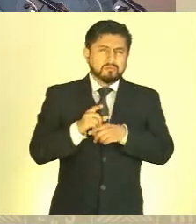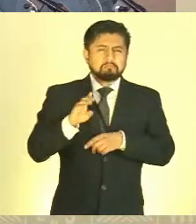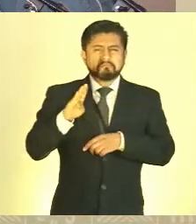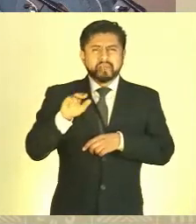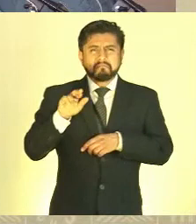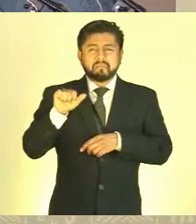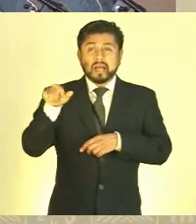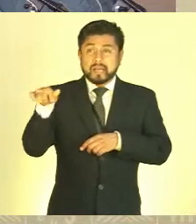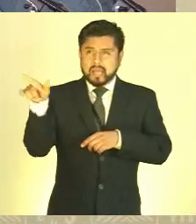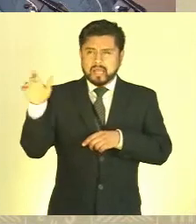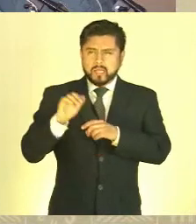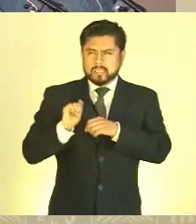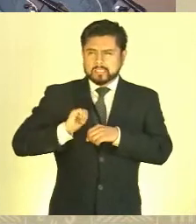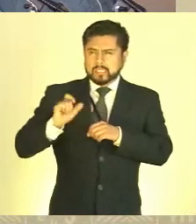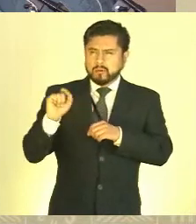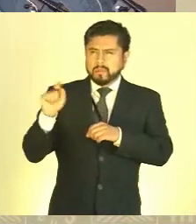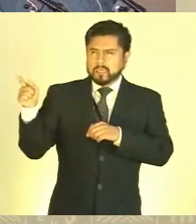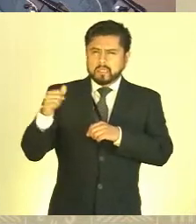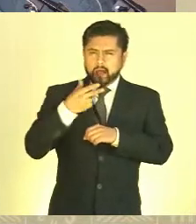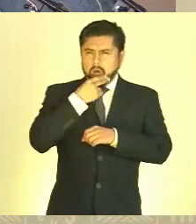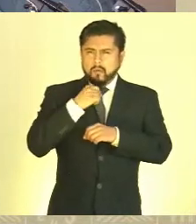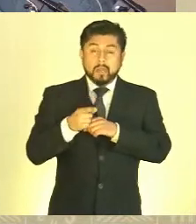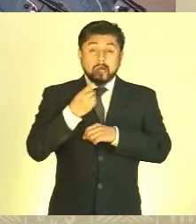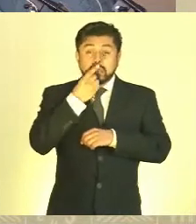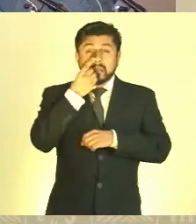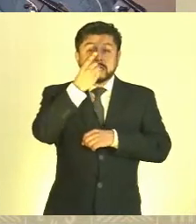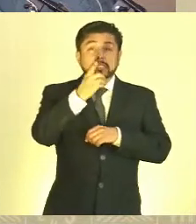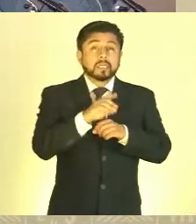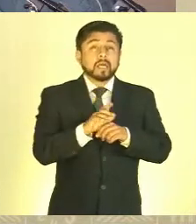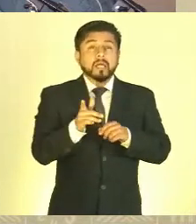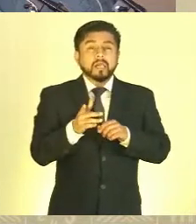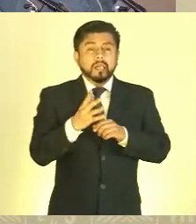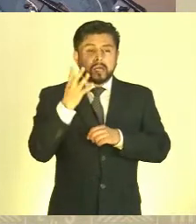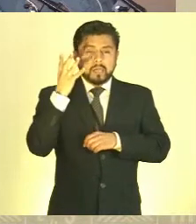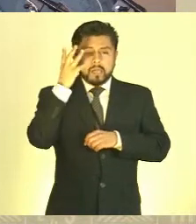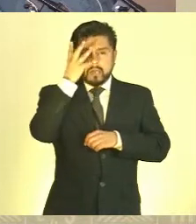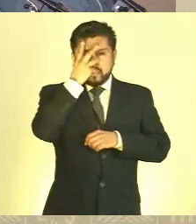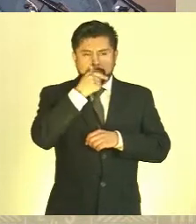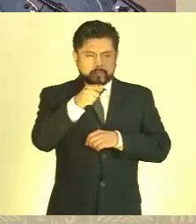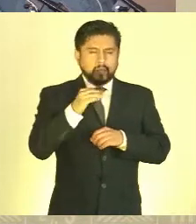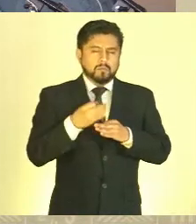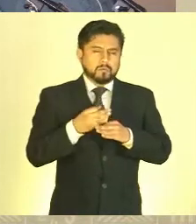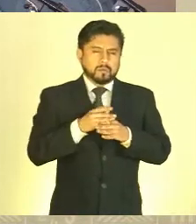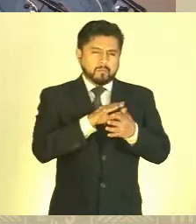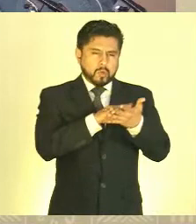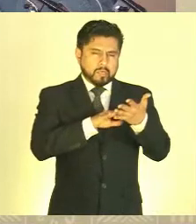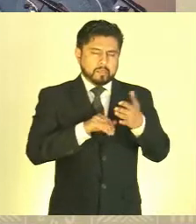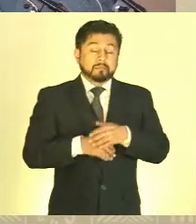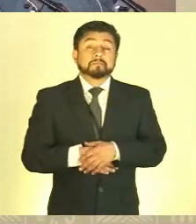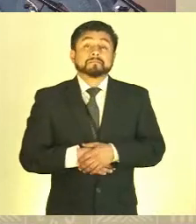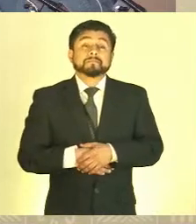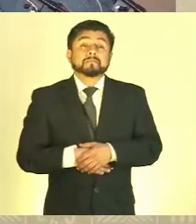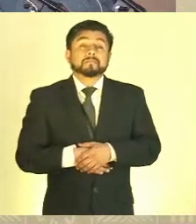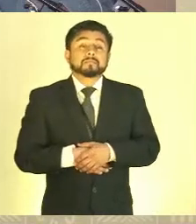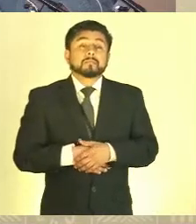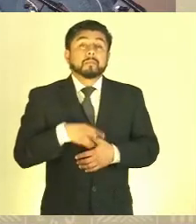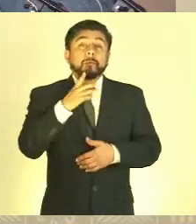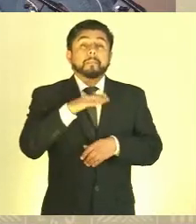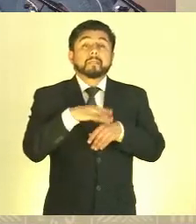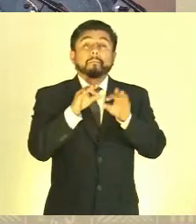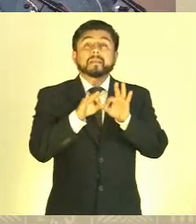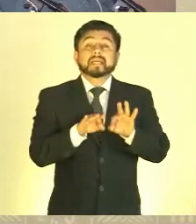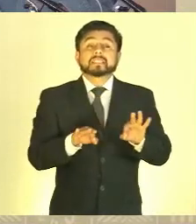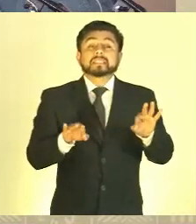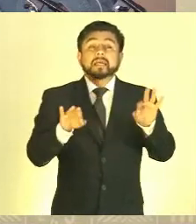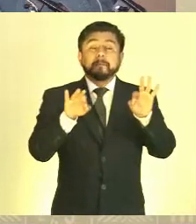gran físico del siglo XX, que decía: la belleza de una ecuación, disculpen, leo en español, es más importante que